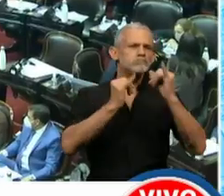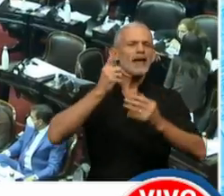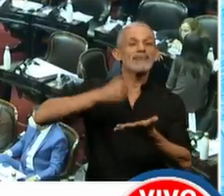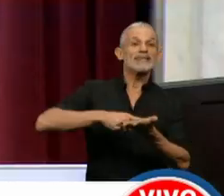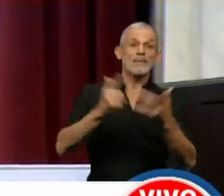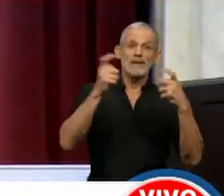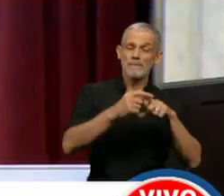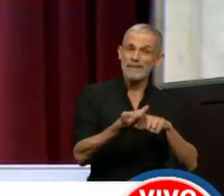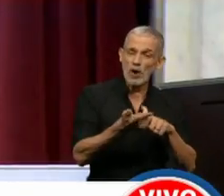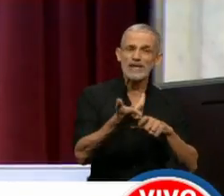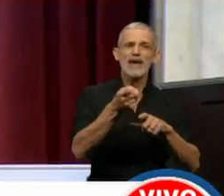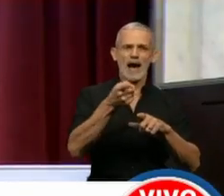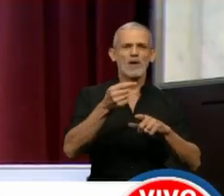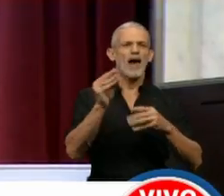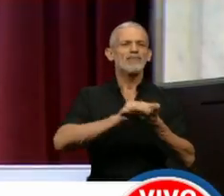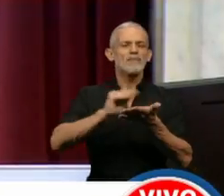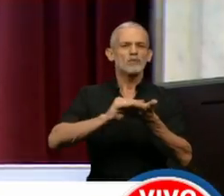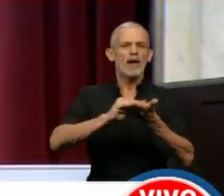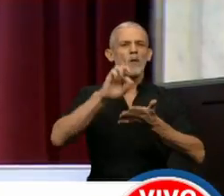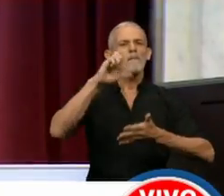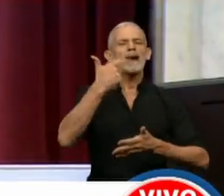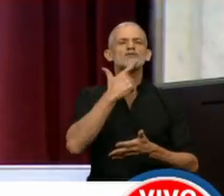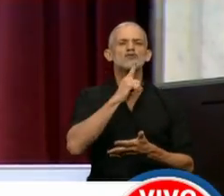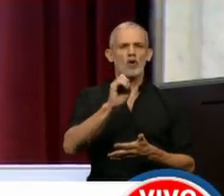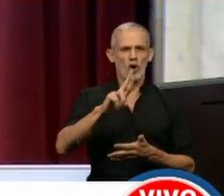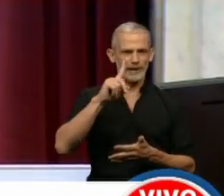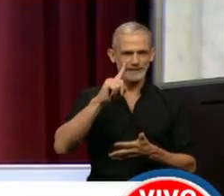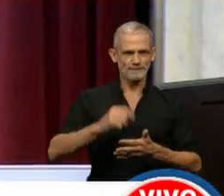de minoría tiene la palabra el diputado luis pastori